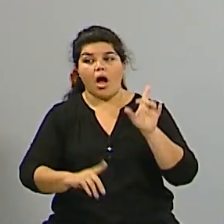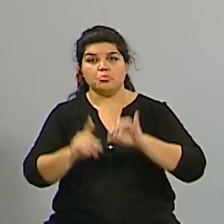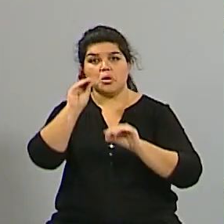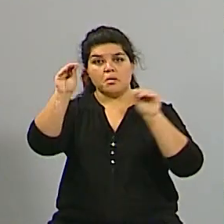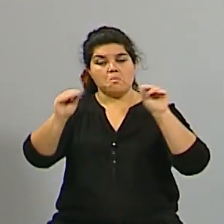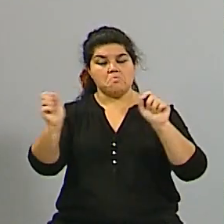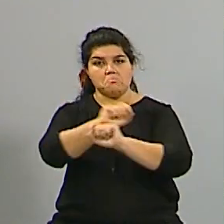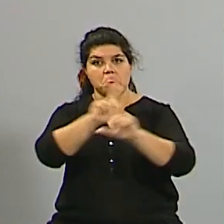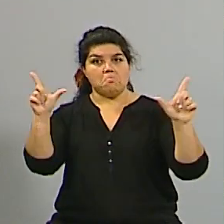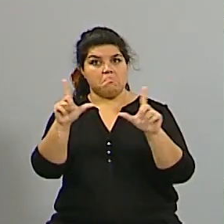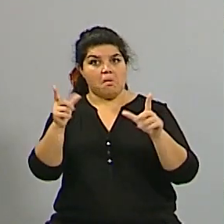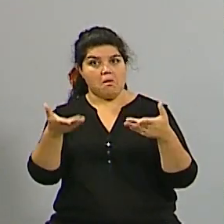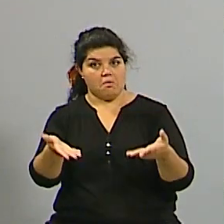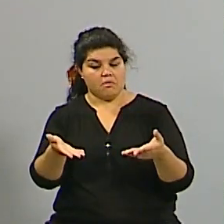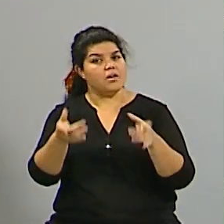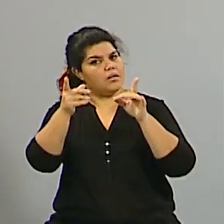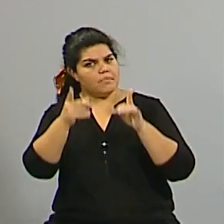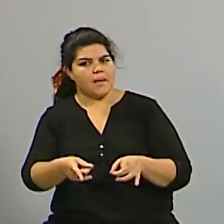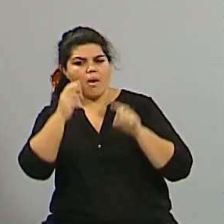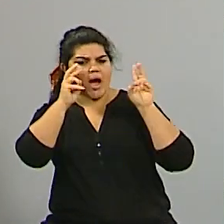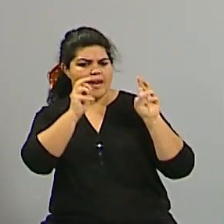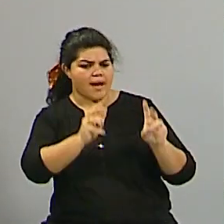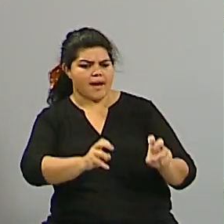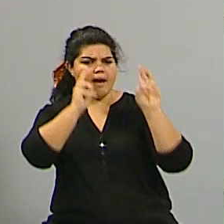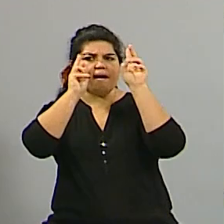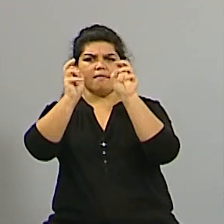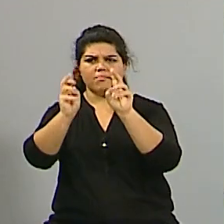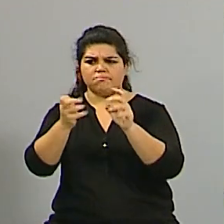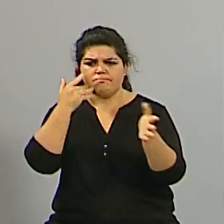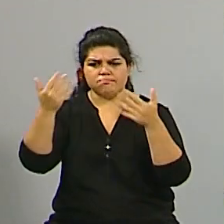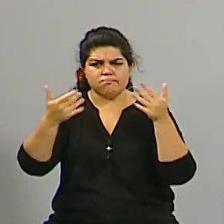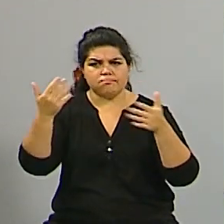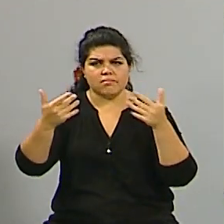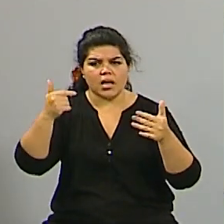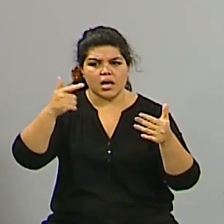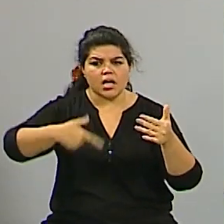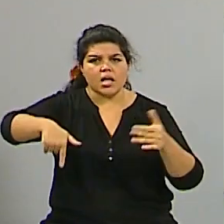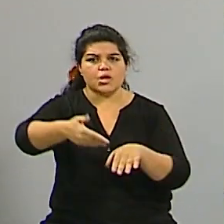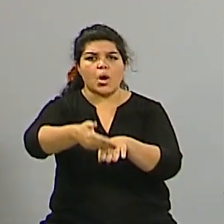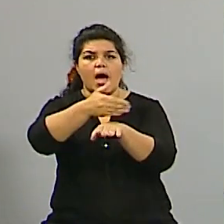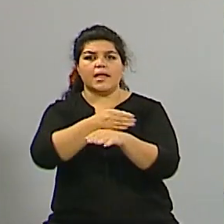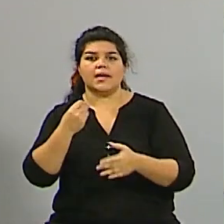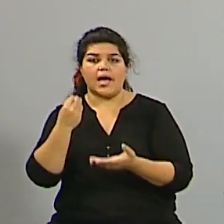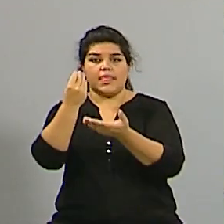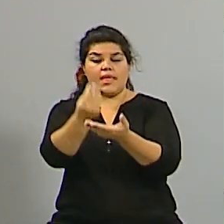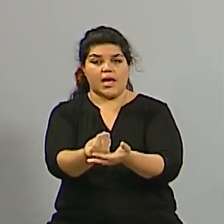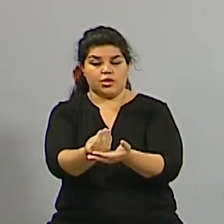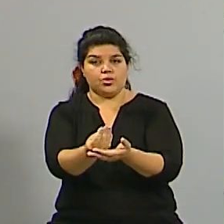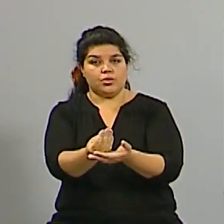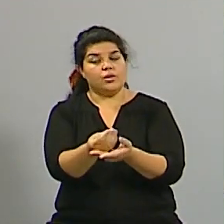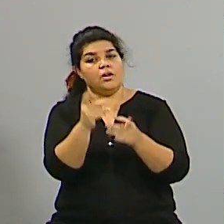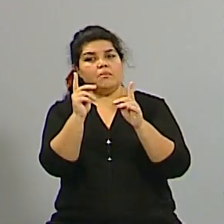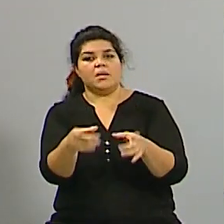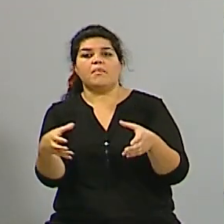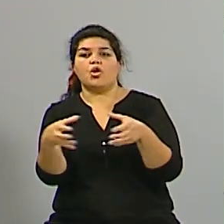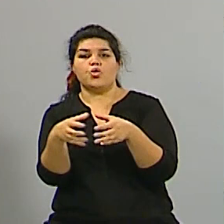y también ese análisis permitió ver que aquellos precandidatos que incluso iban apoyados por el aparato